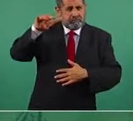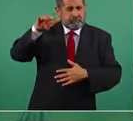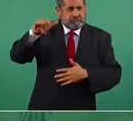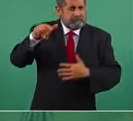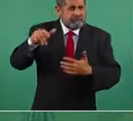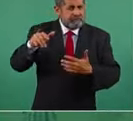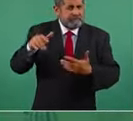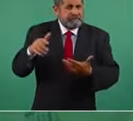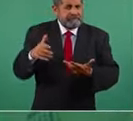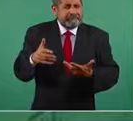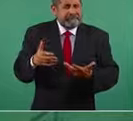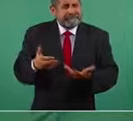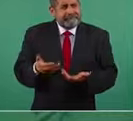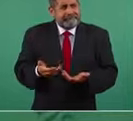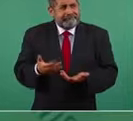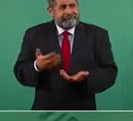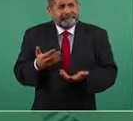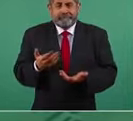Entonces,